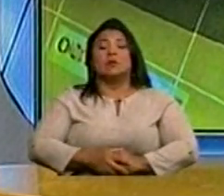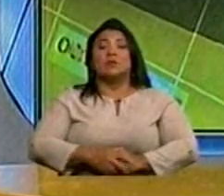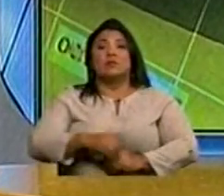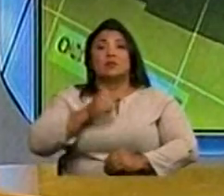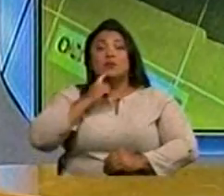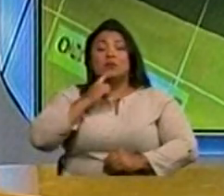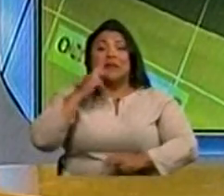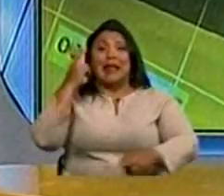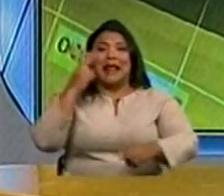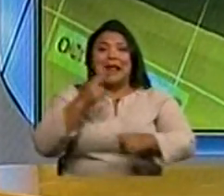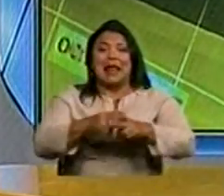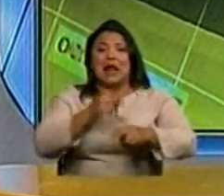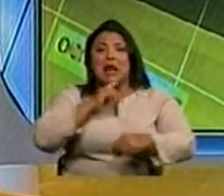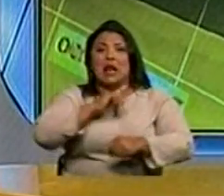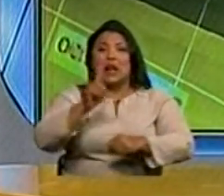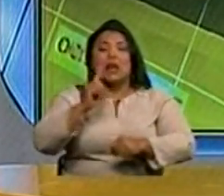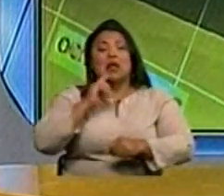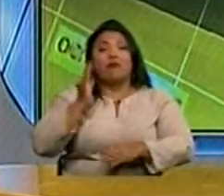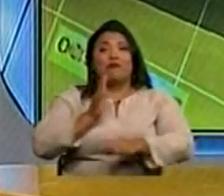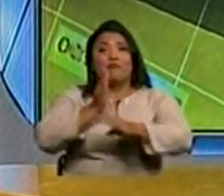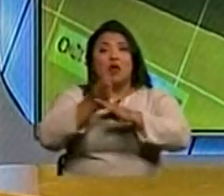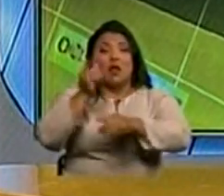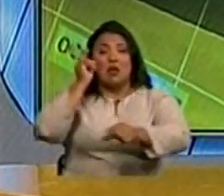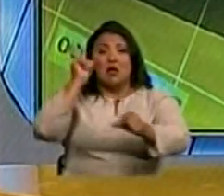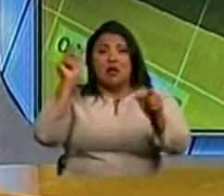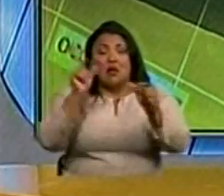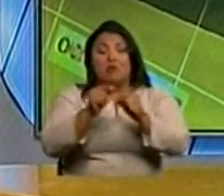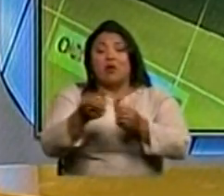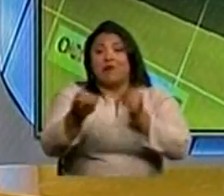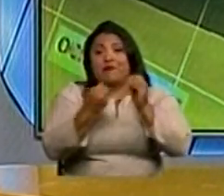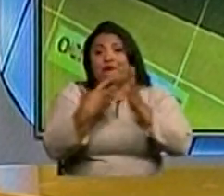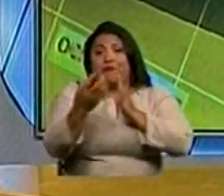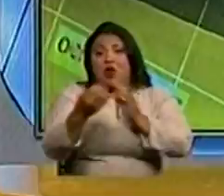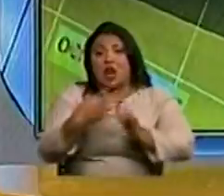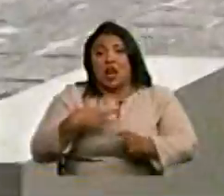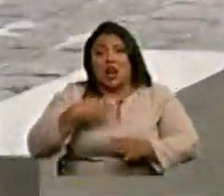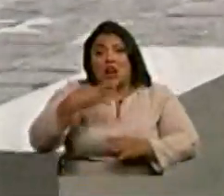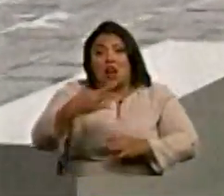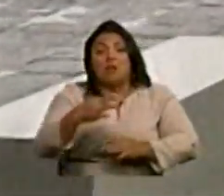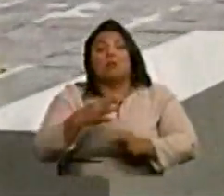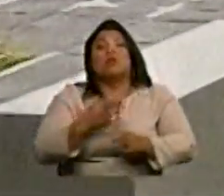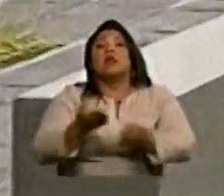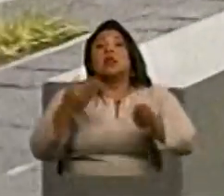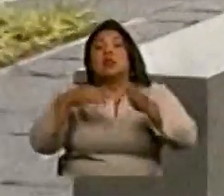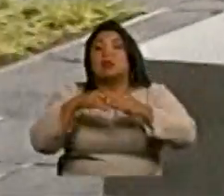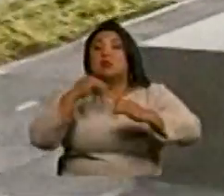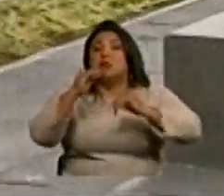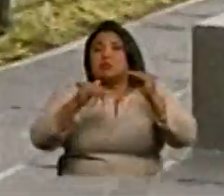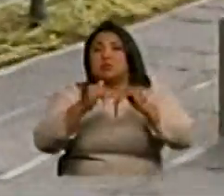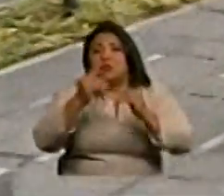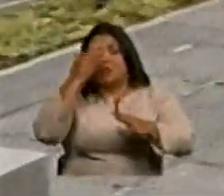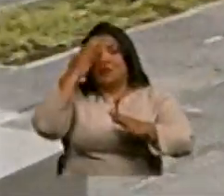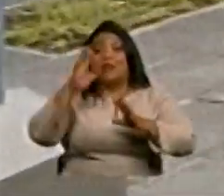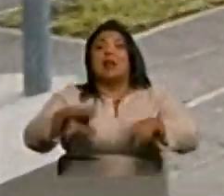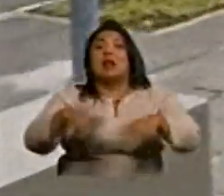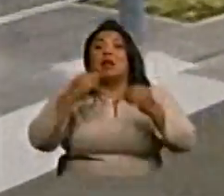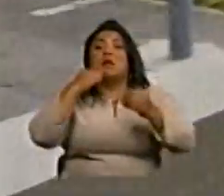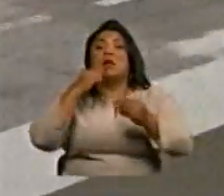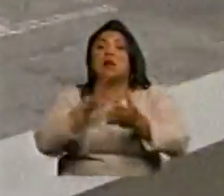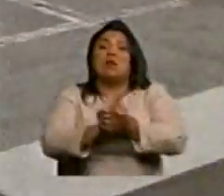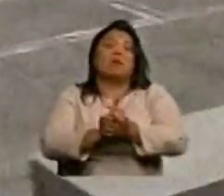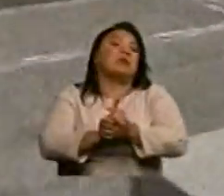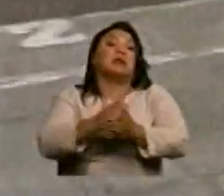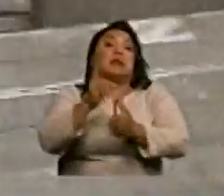Y el ex procurador Diego García asistió a la Fiscalía General del Estado a dar su versión libre y voluntaria dentro del proceso por delincuencia organizada iniciado a partir